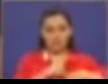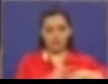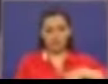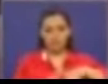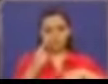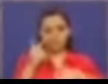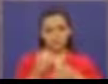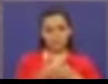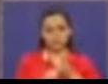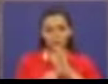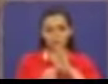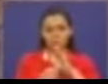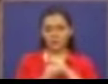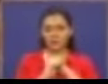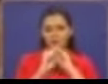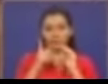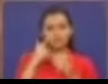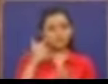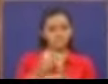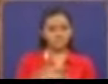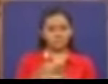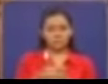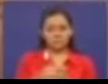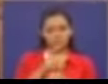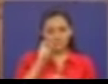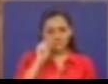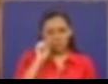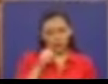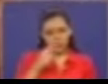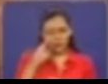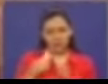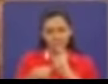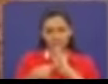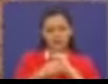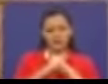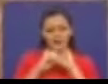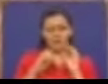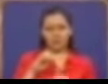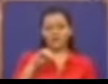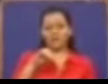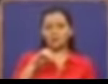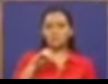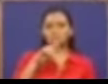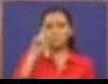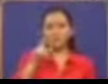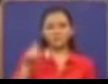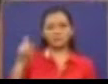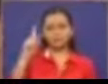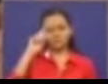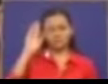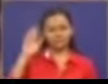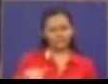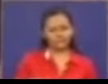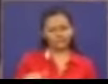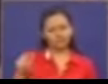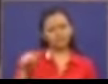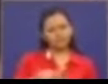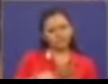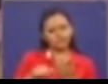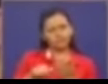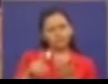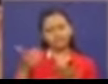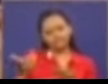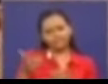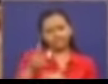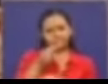esto, porque vamos a hacer una campaña para desmontar estos mitos. La oposición, la prensa corrupta ha sido muy exitoso en esto